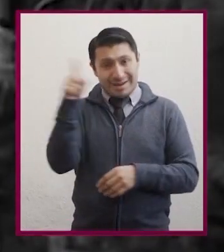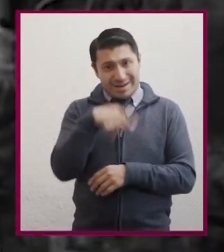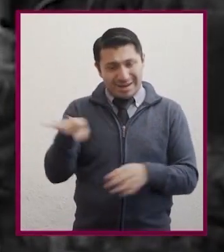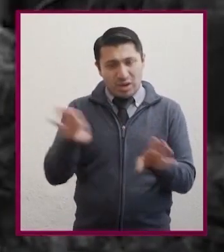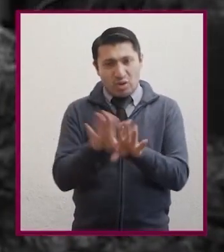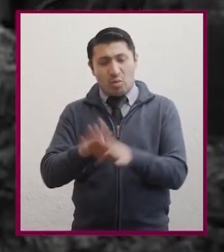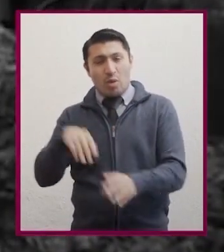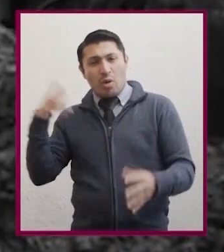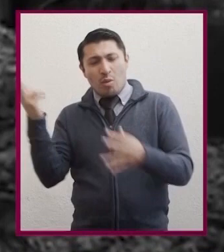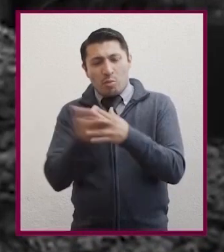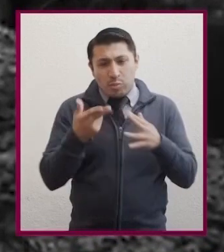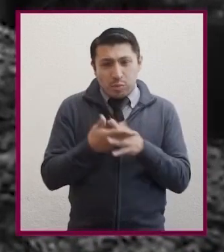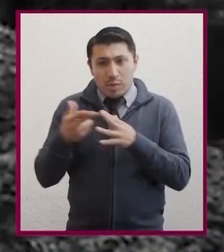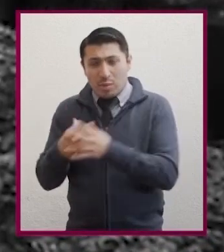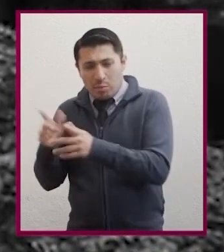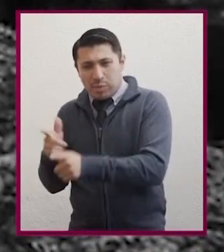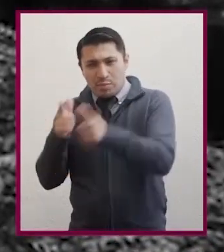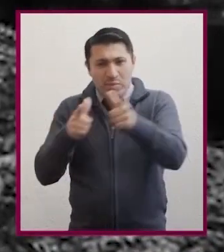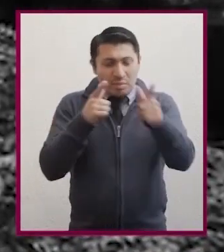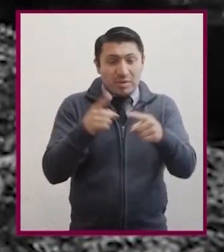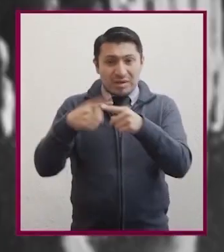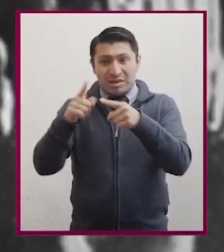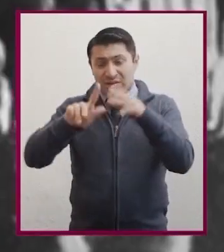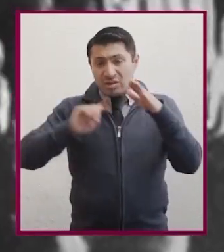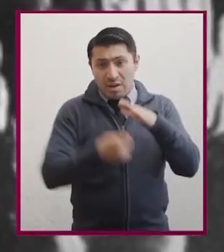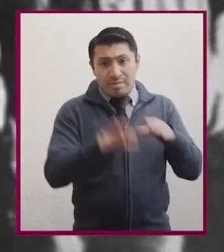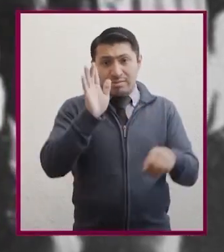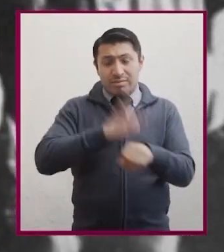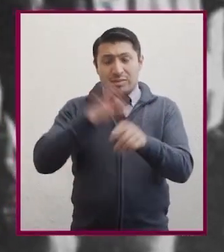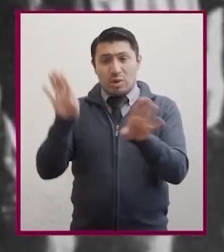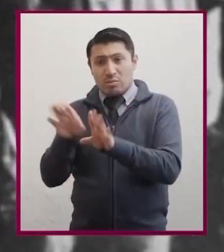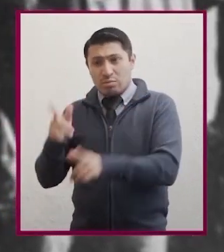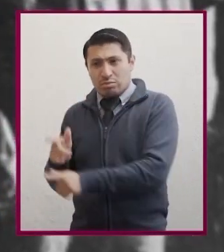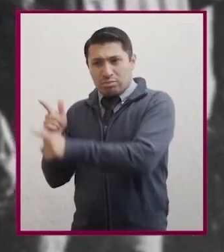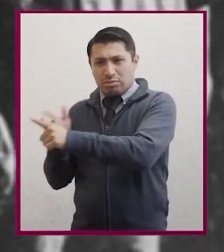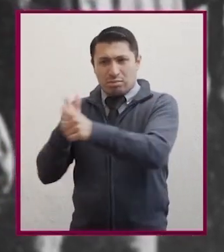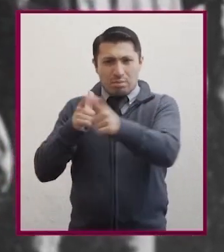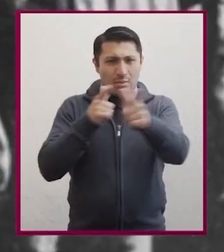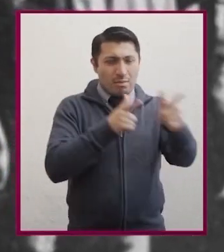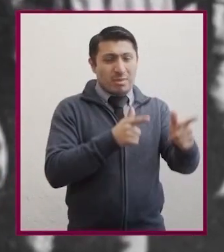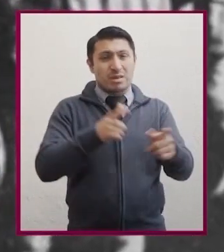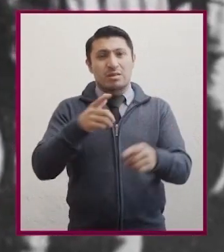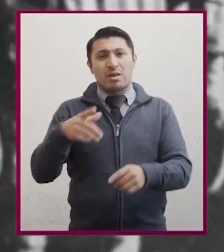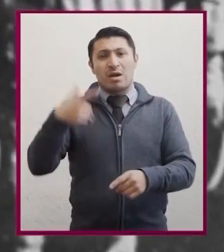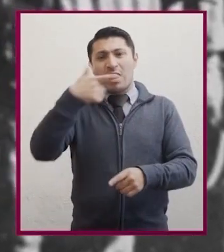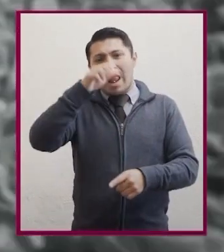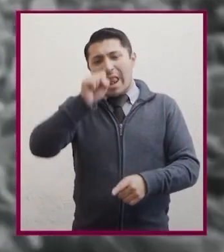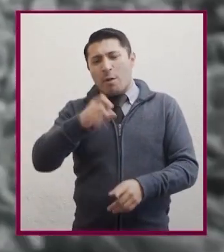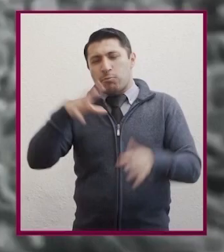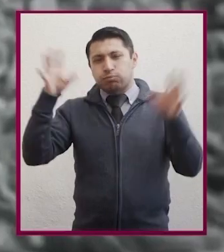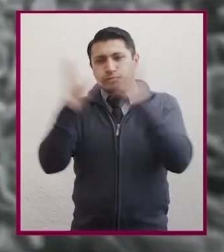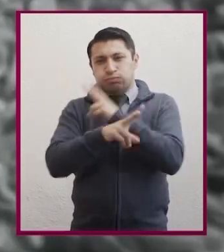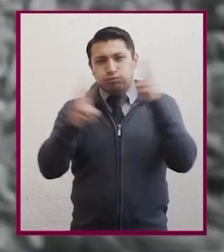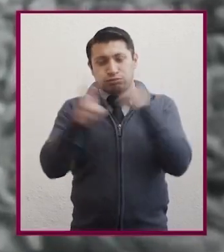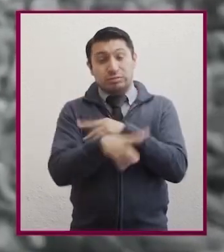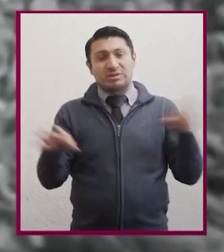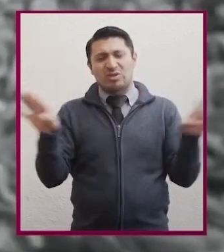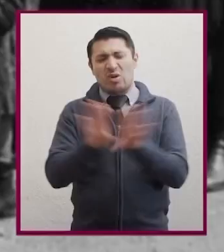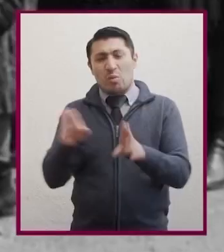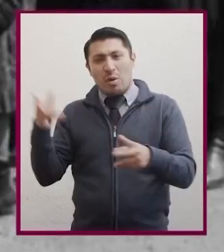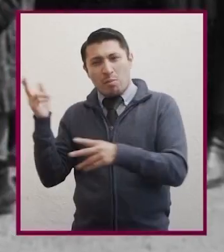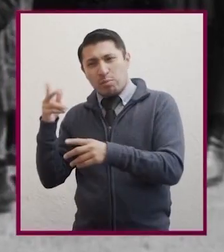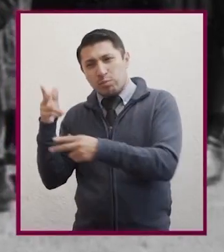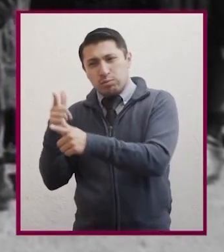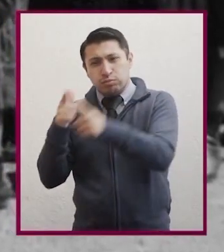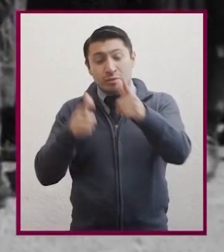fueron asesinados con tecnología diversa, principalmente en fusilamientos masivos y cámaras de gas. Se trató de matar al mayor número